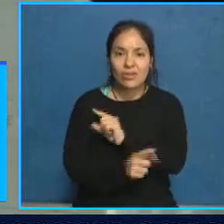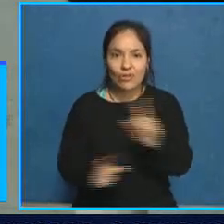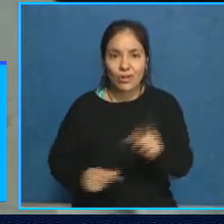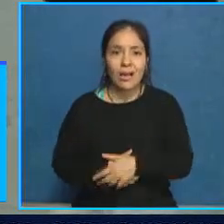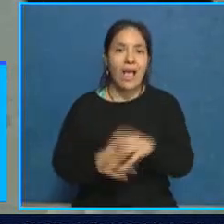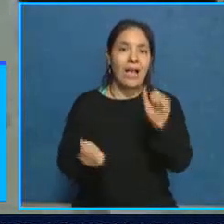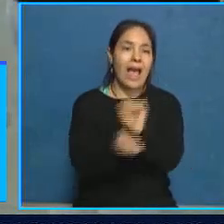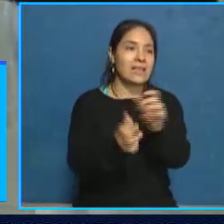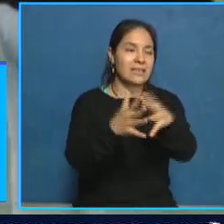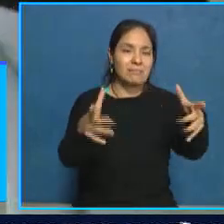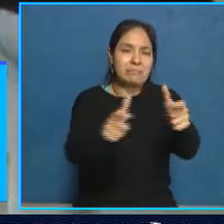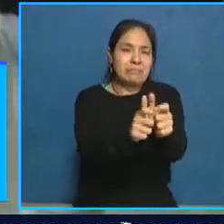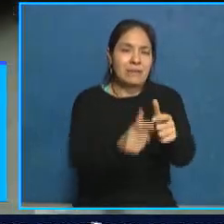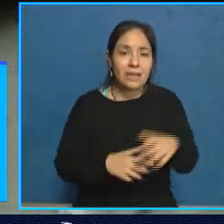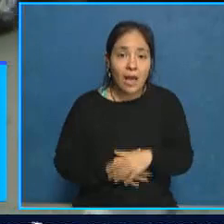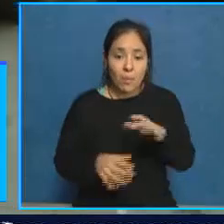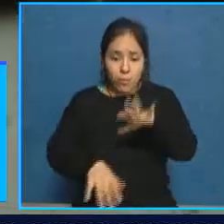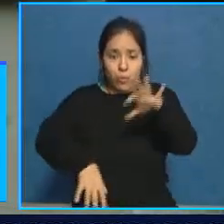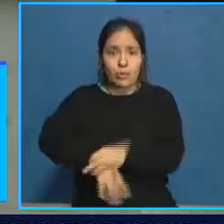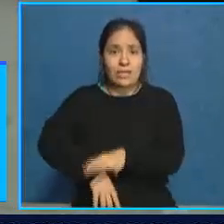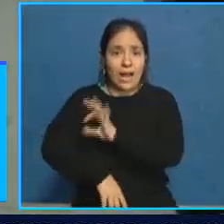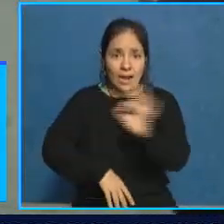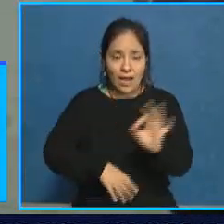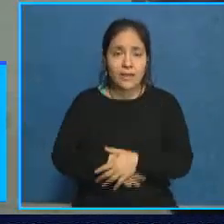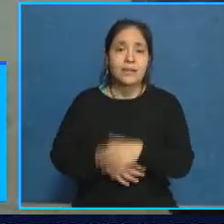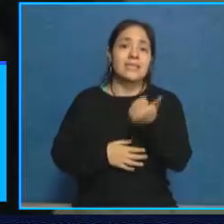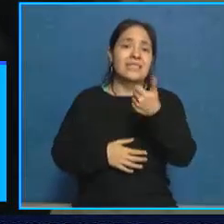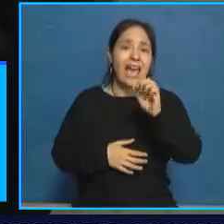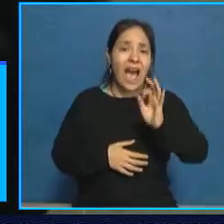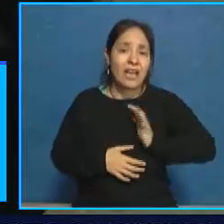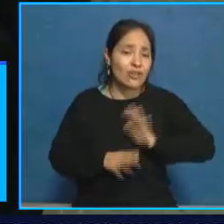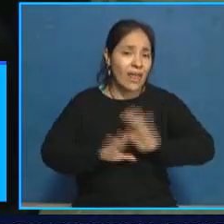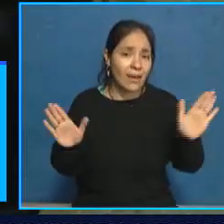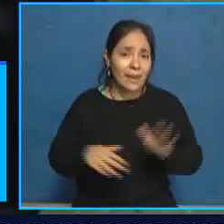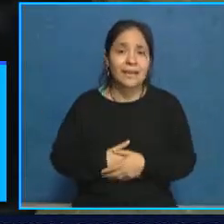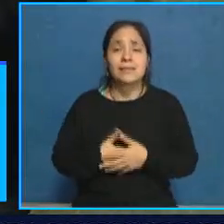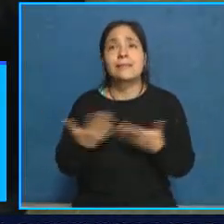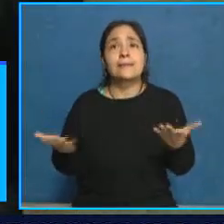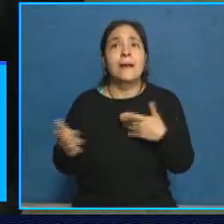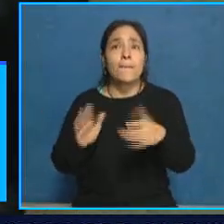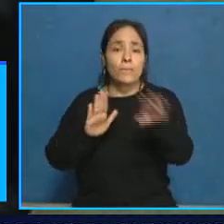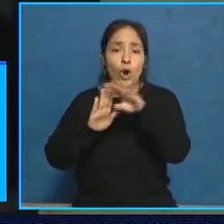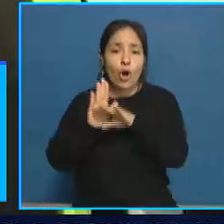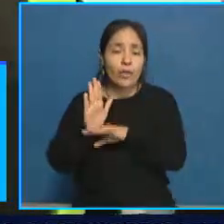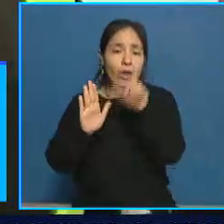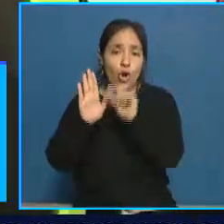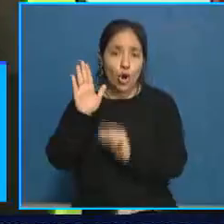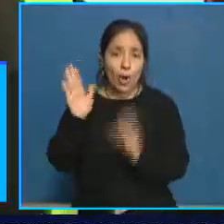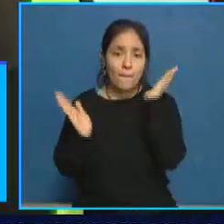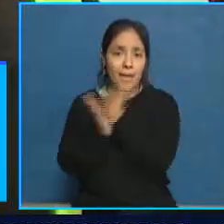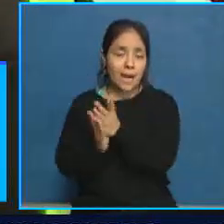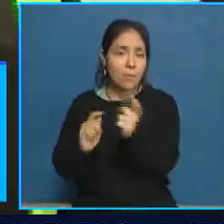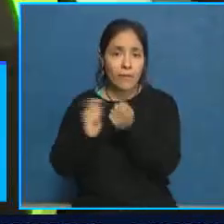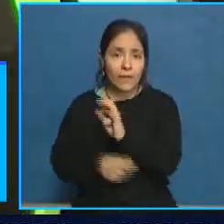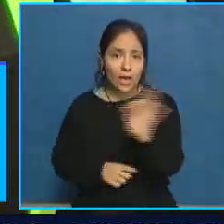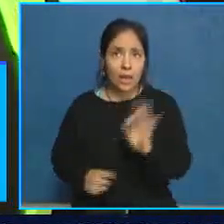pulseras, la máxima pena de 6 años, no modifican el Código Penal. Justamente este viernes se pintó una estrella amarilla en el ingreso